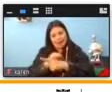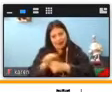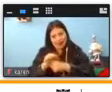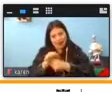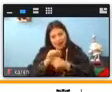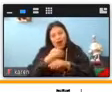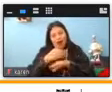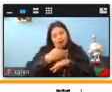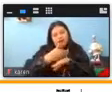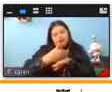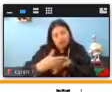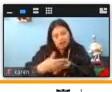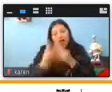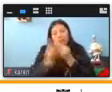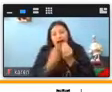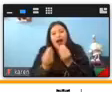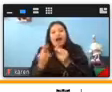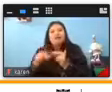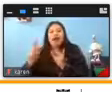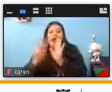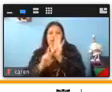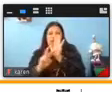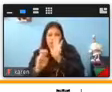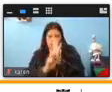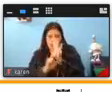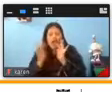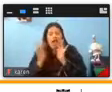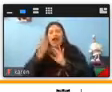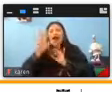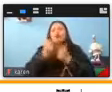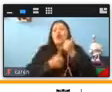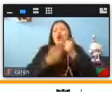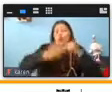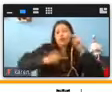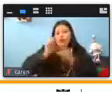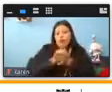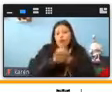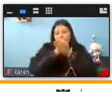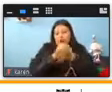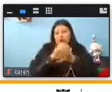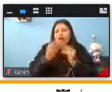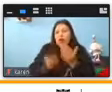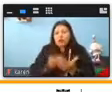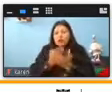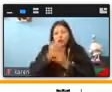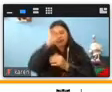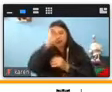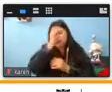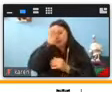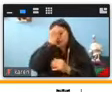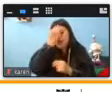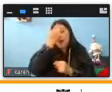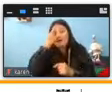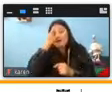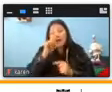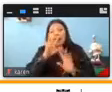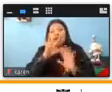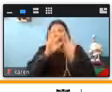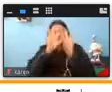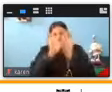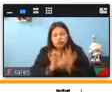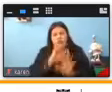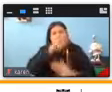emergen unas categorías. Esto es importante en términos de la construcción metodológica, como un aporte fundamental para sistematizar